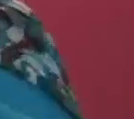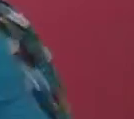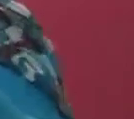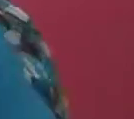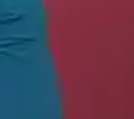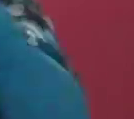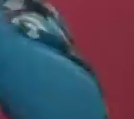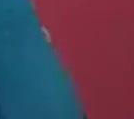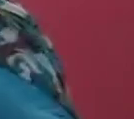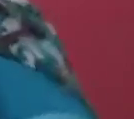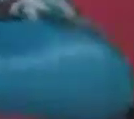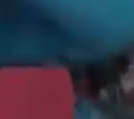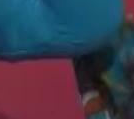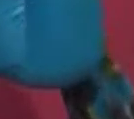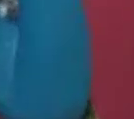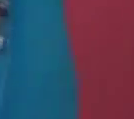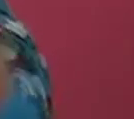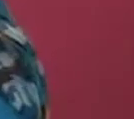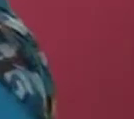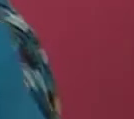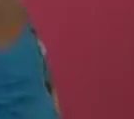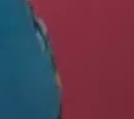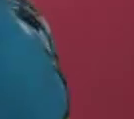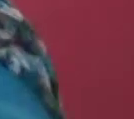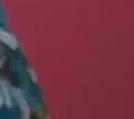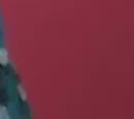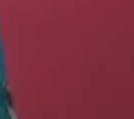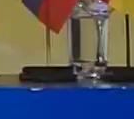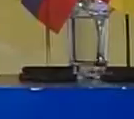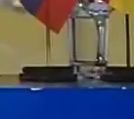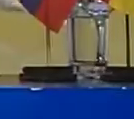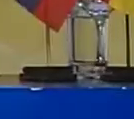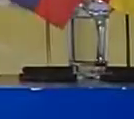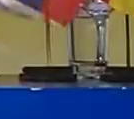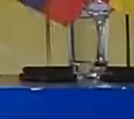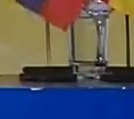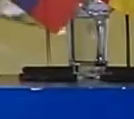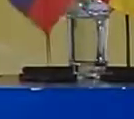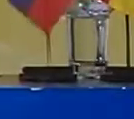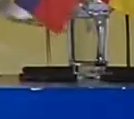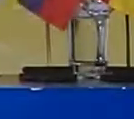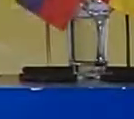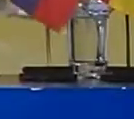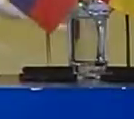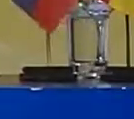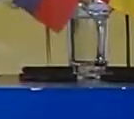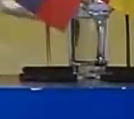probar, y dónde es que se va el dinero que usted le da a Dios. Yeah. Eso es lo que tenemos que hacer.